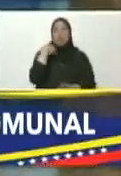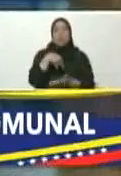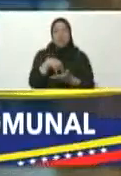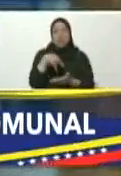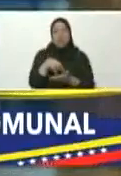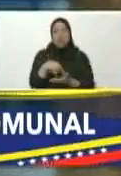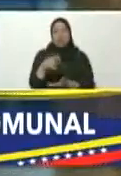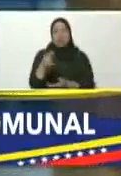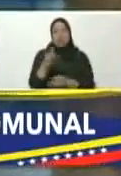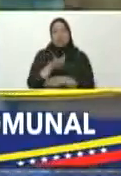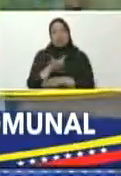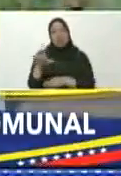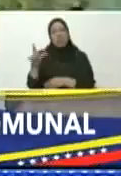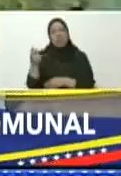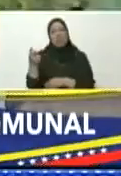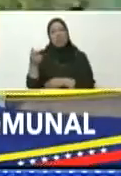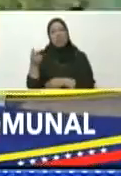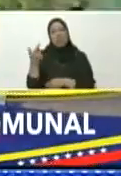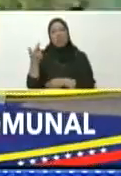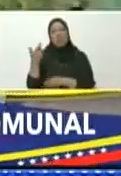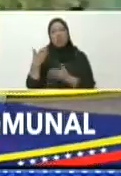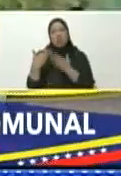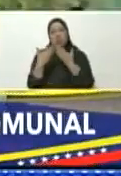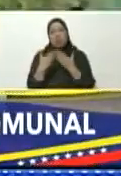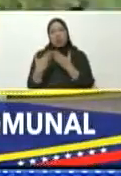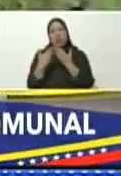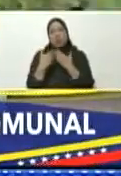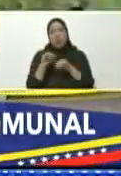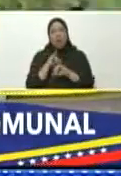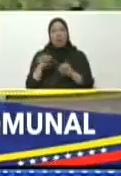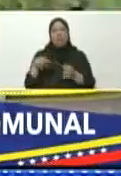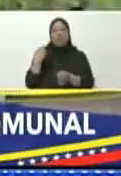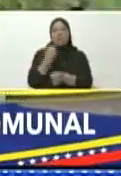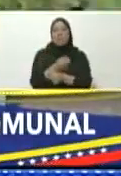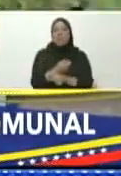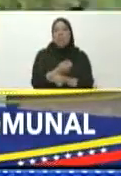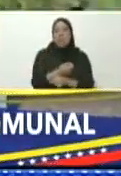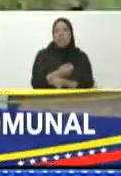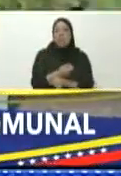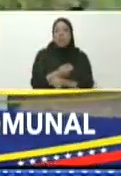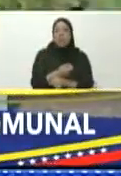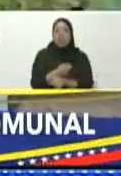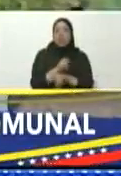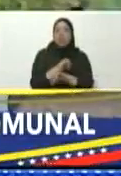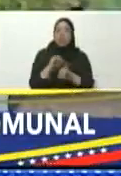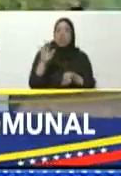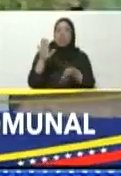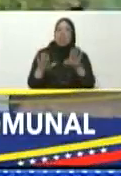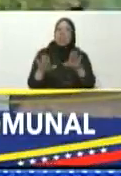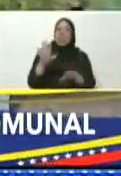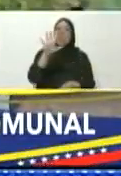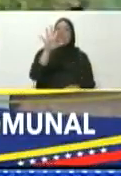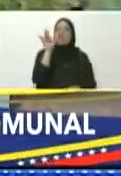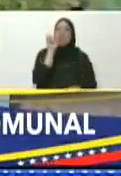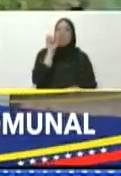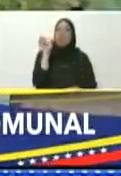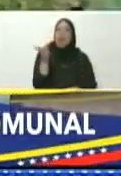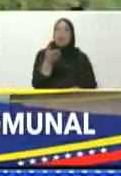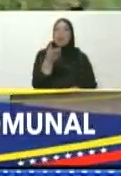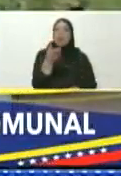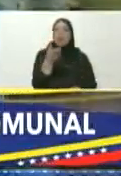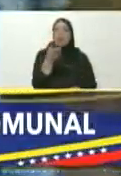del Liceo Nuestra Señora de la Coromoto, estoy leyendo aquí. Sí, correcto. Ya egresaste en quinto año. ¿Qué correcto. Tal las